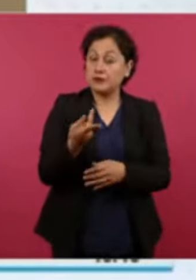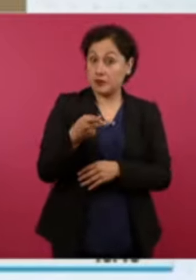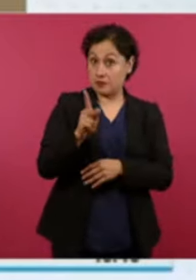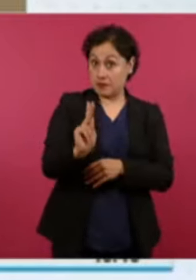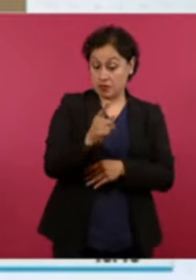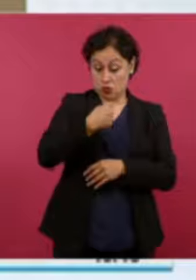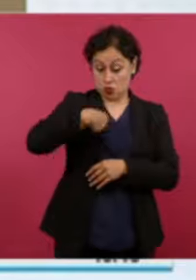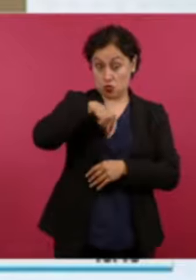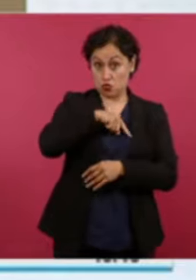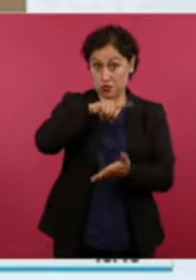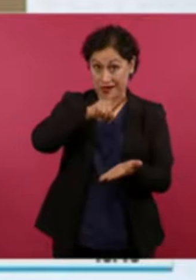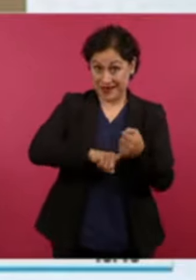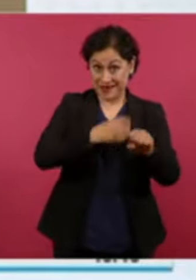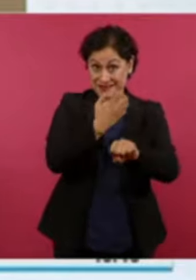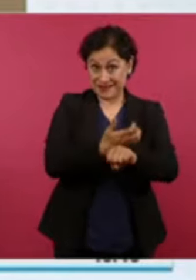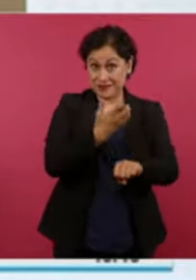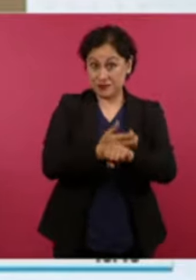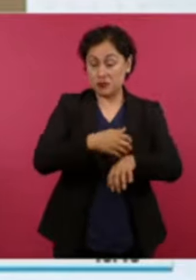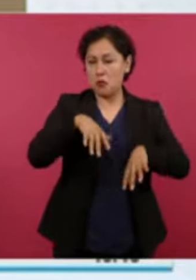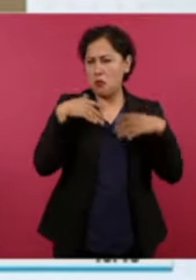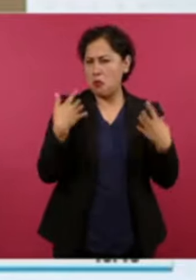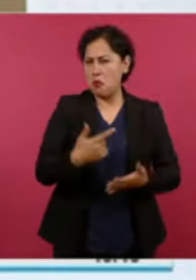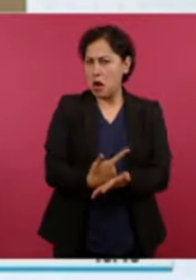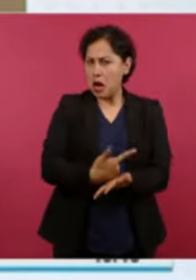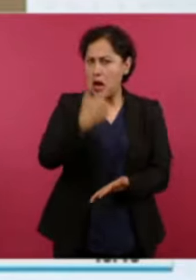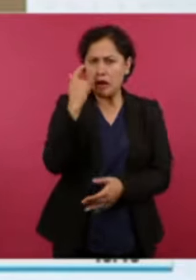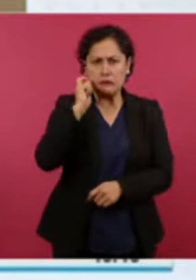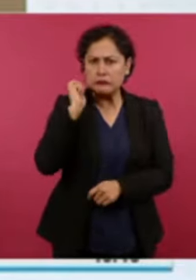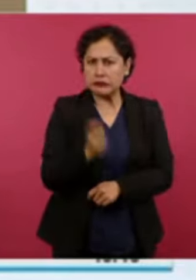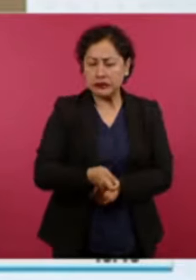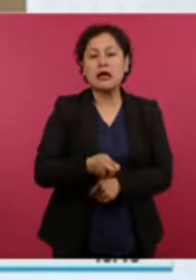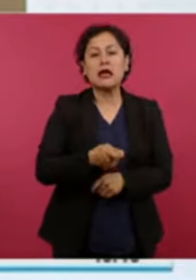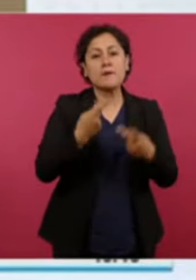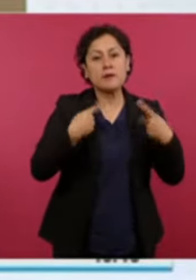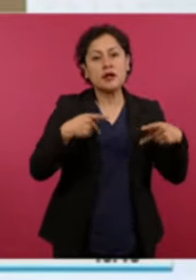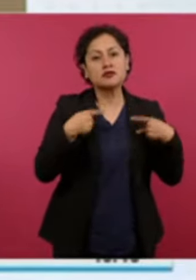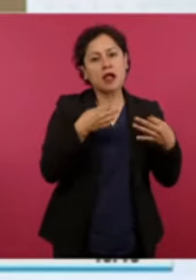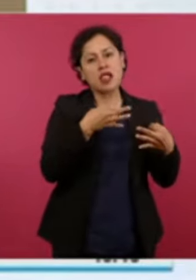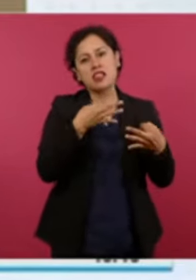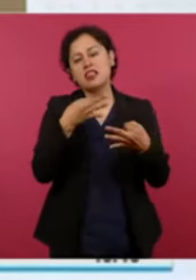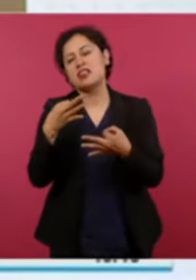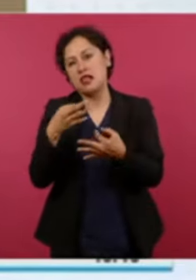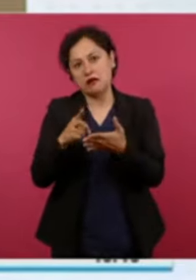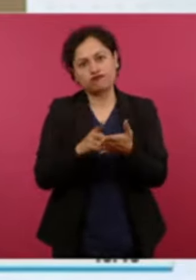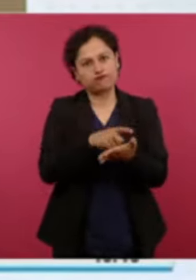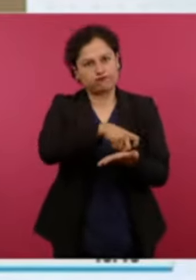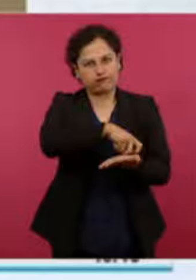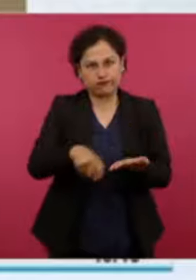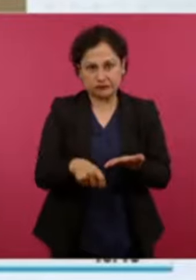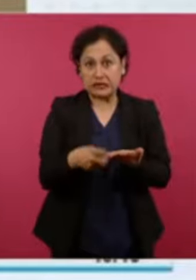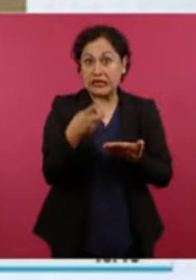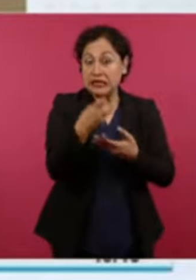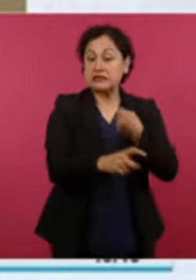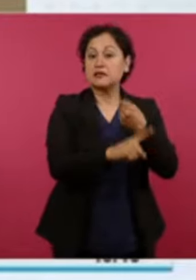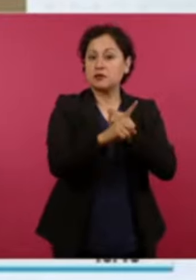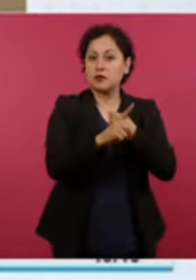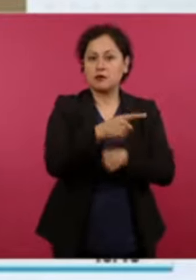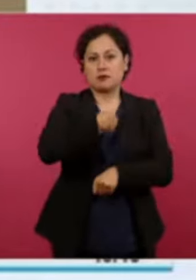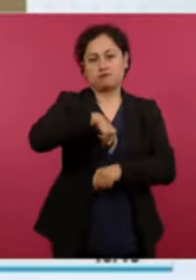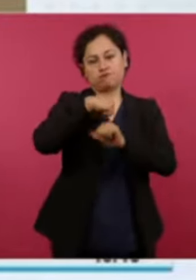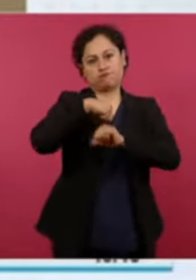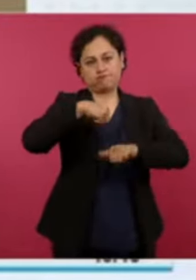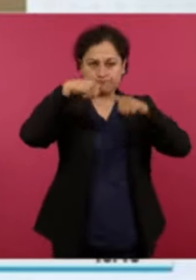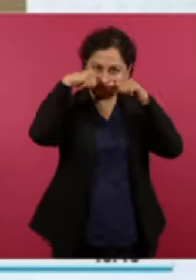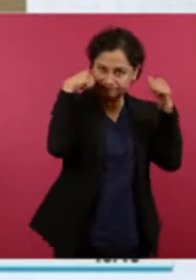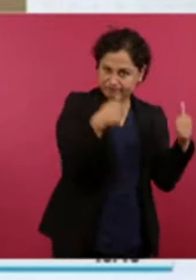de consumo muy grande en los Estados Unidos, y necesitamos de atacar ese problema al mismo tiempo que